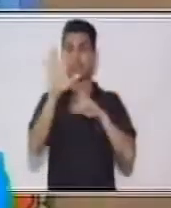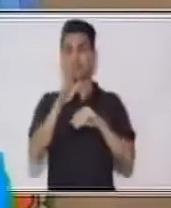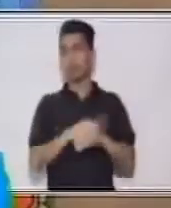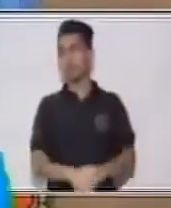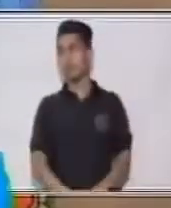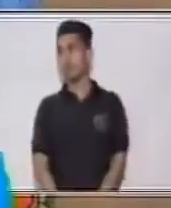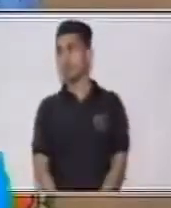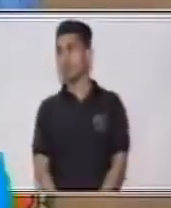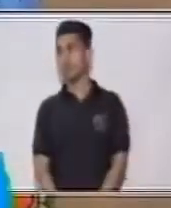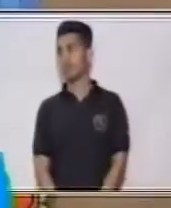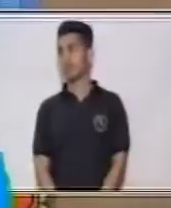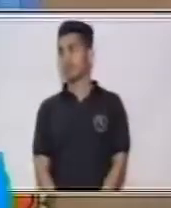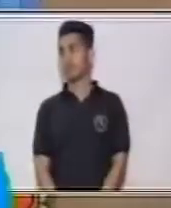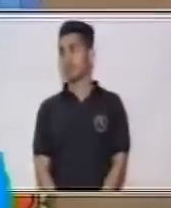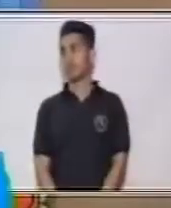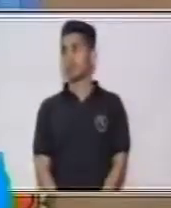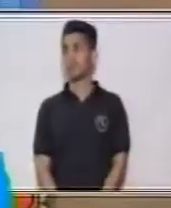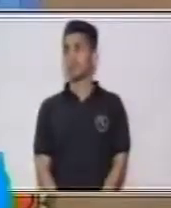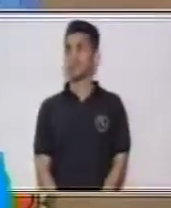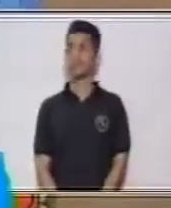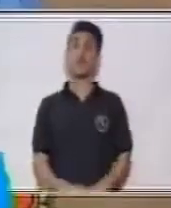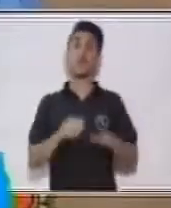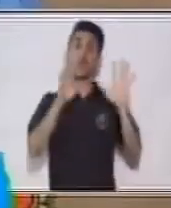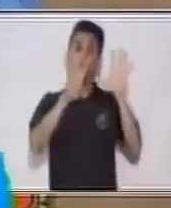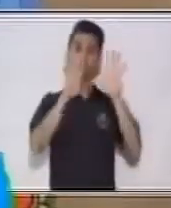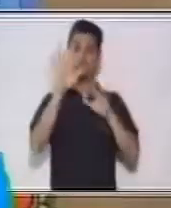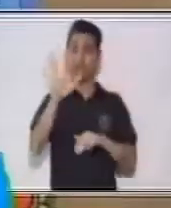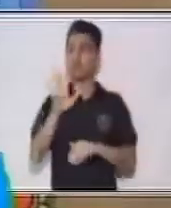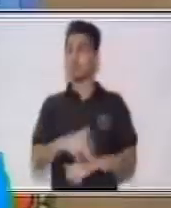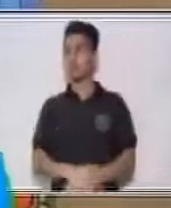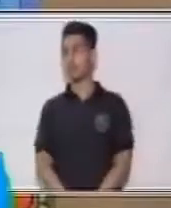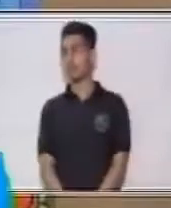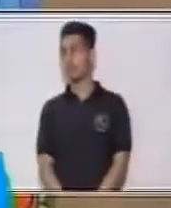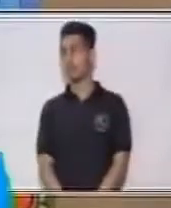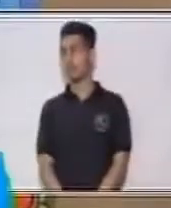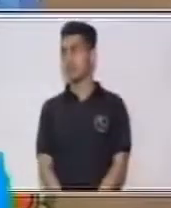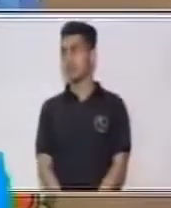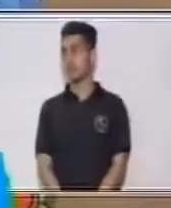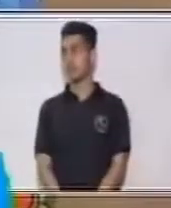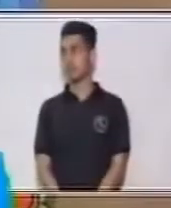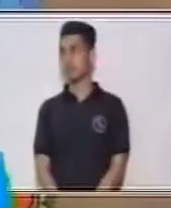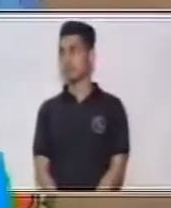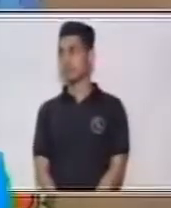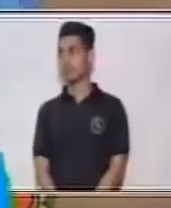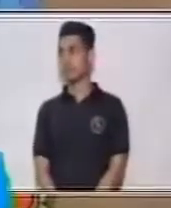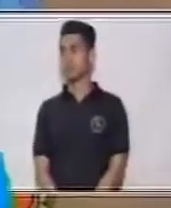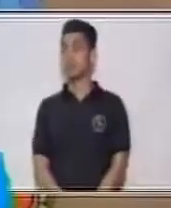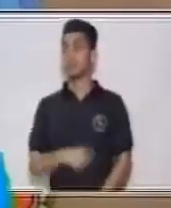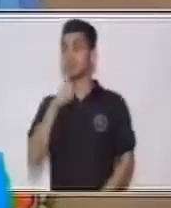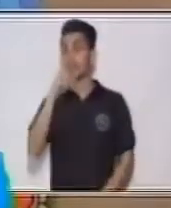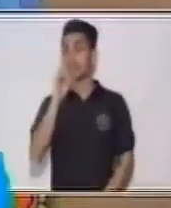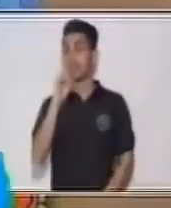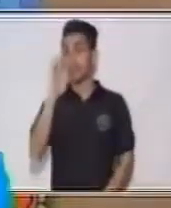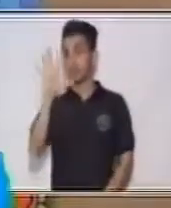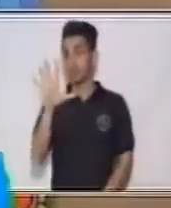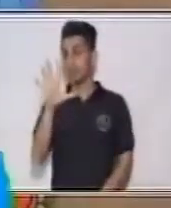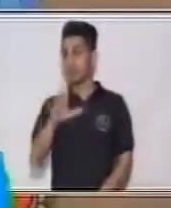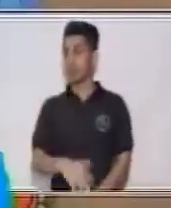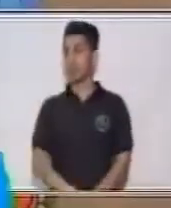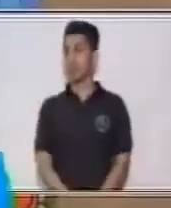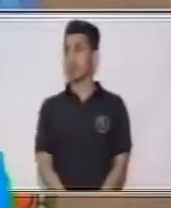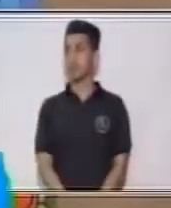85 85 10 95 95 más 10